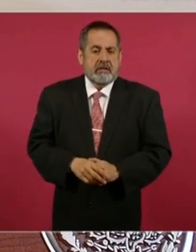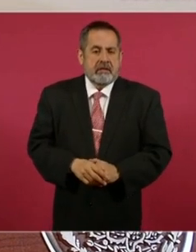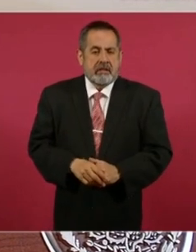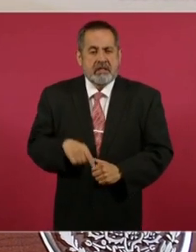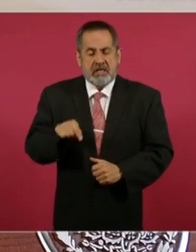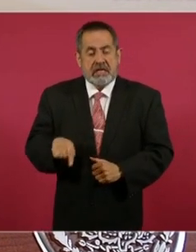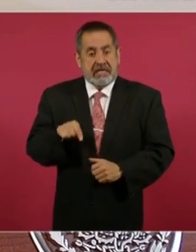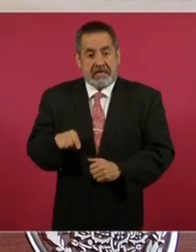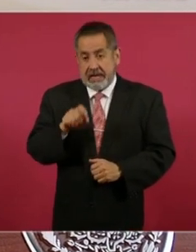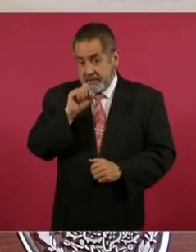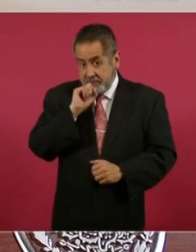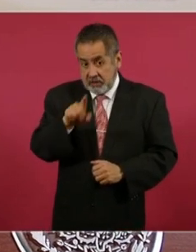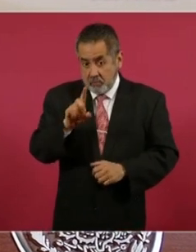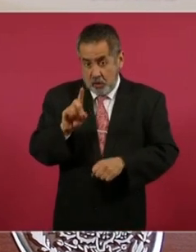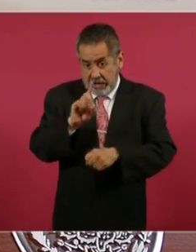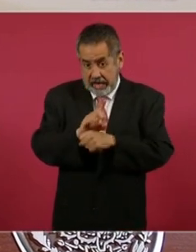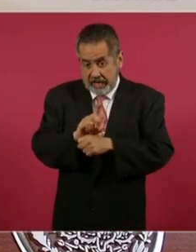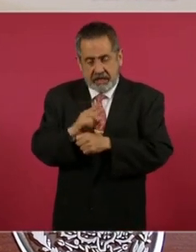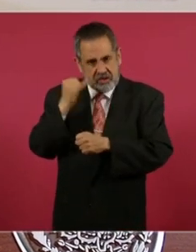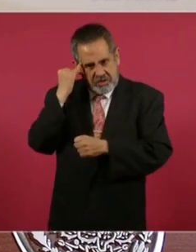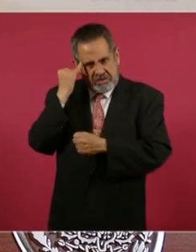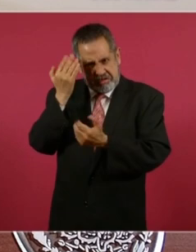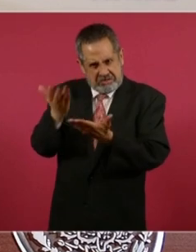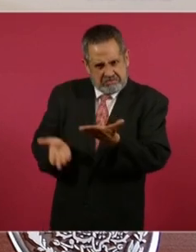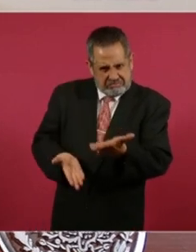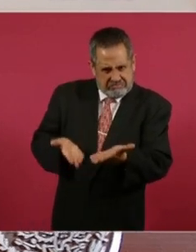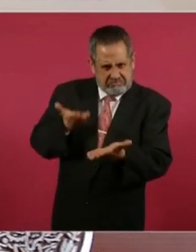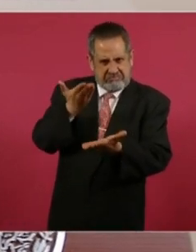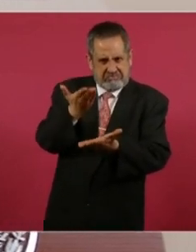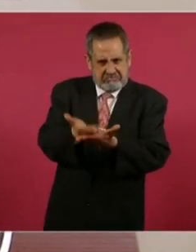1857. Y voy a presentar ese día